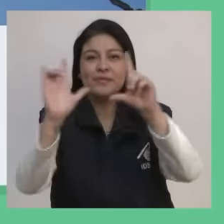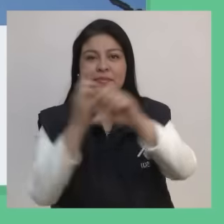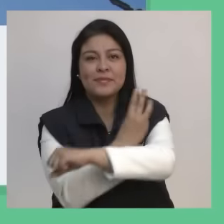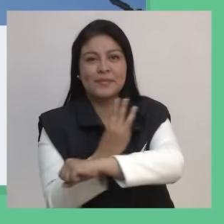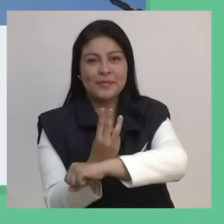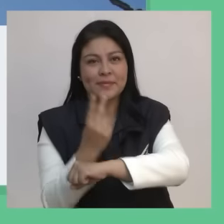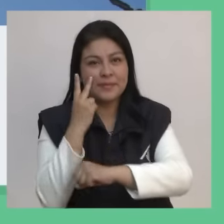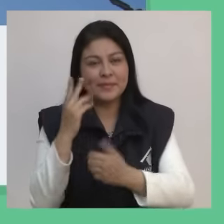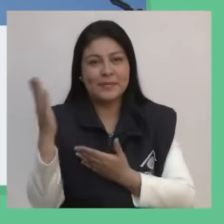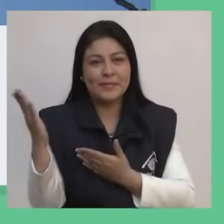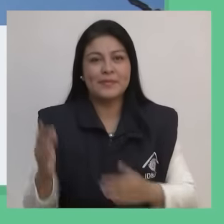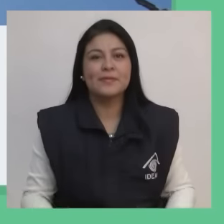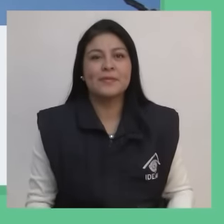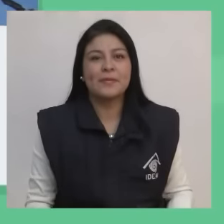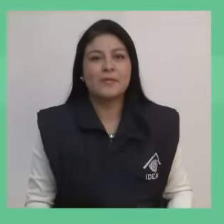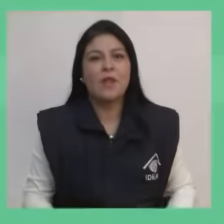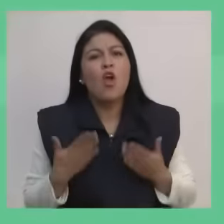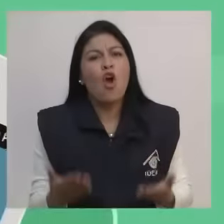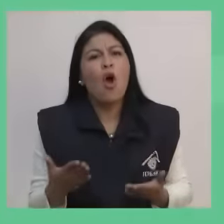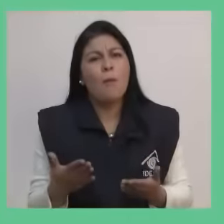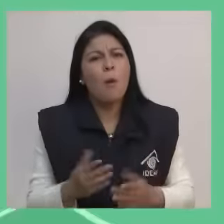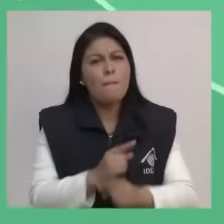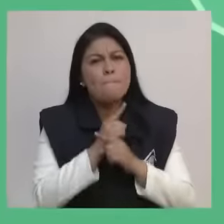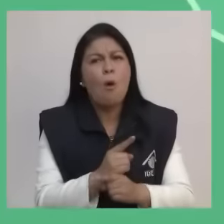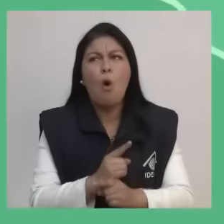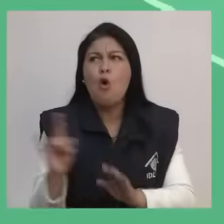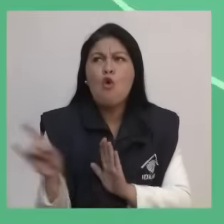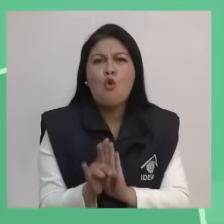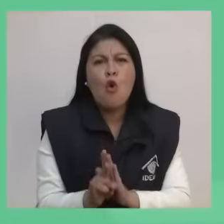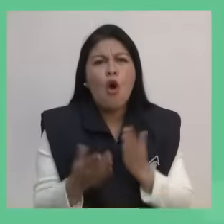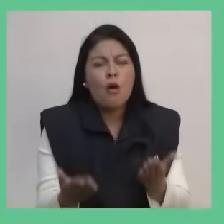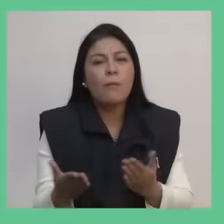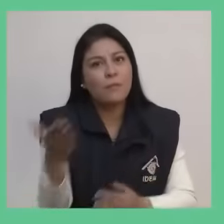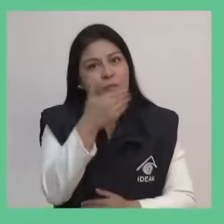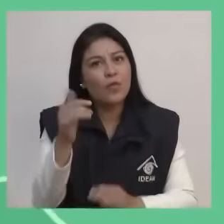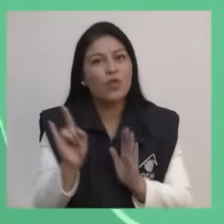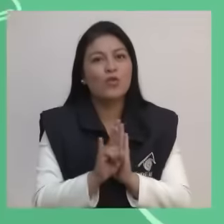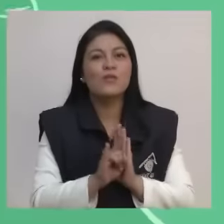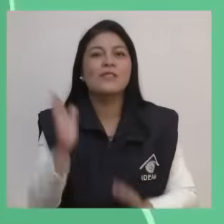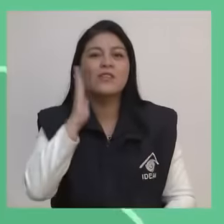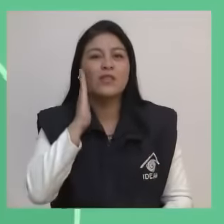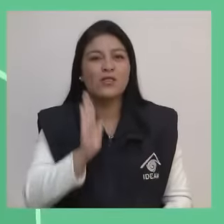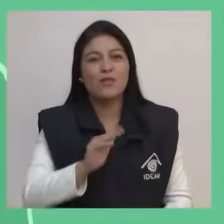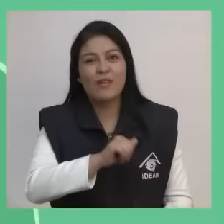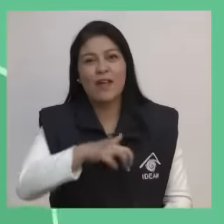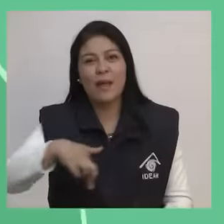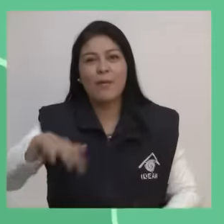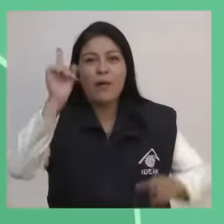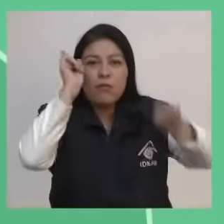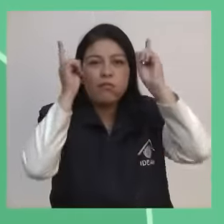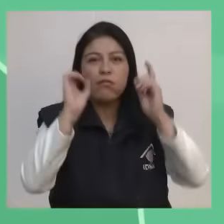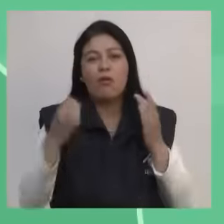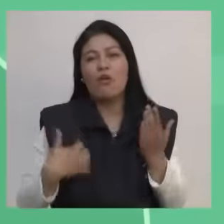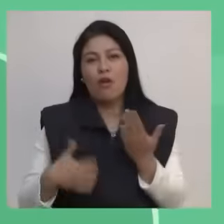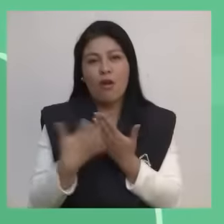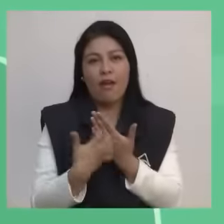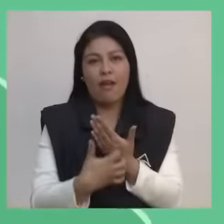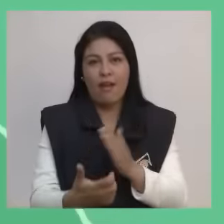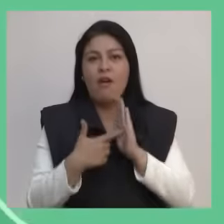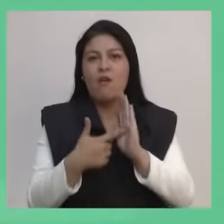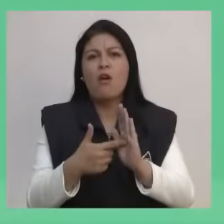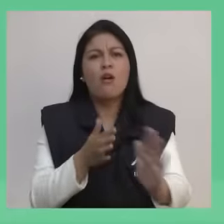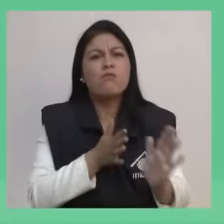.gov.co Y para estar informado al instante, descargue nuestra aplicación Mi Pronóstico desde Google Play o App Store